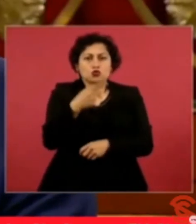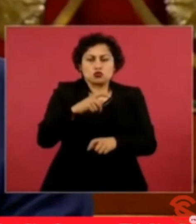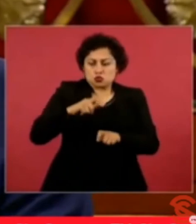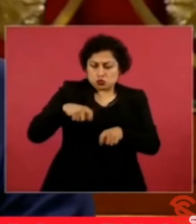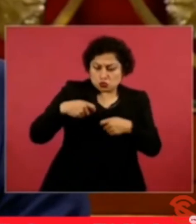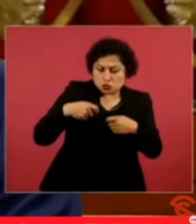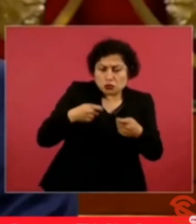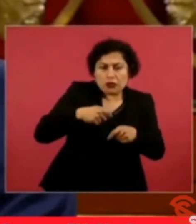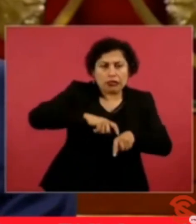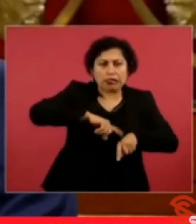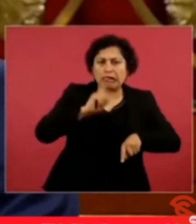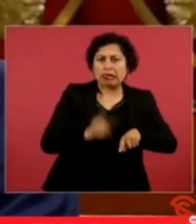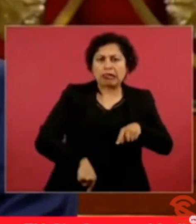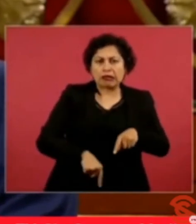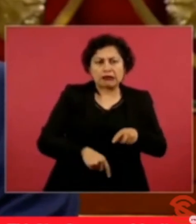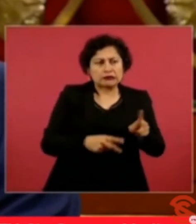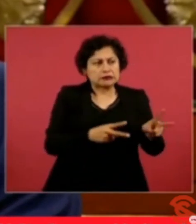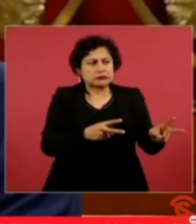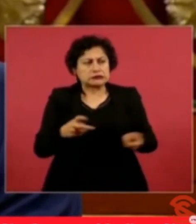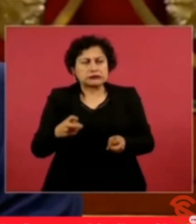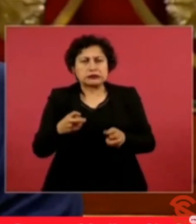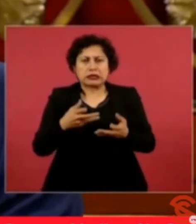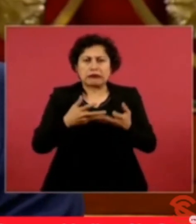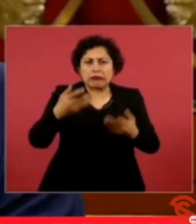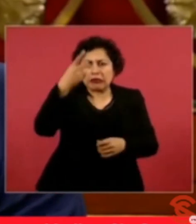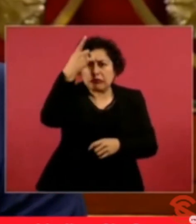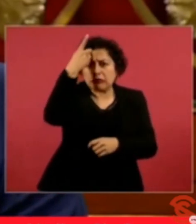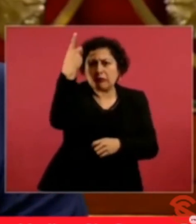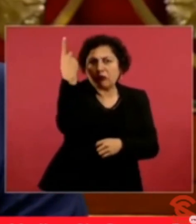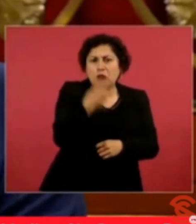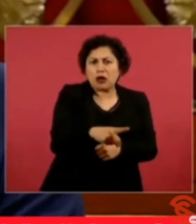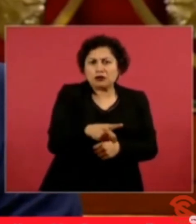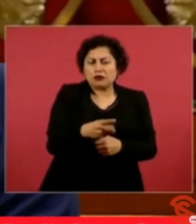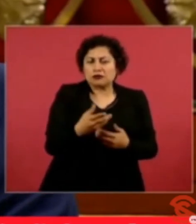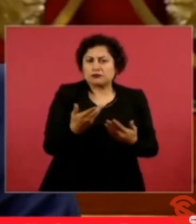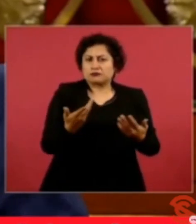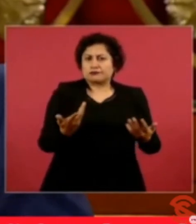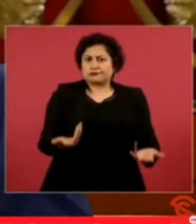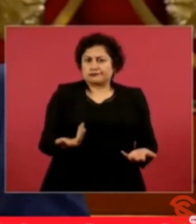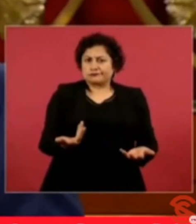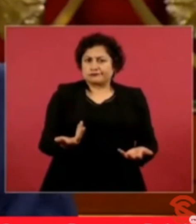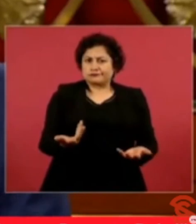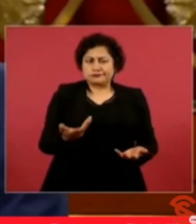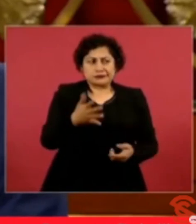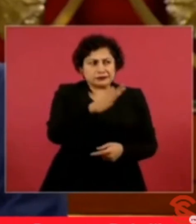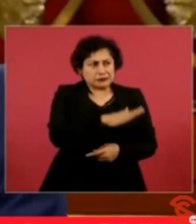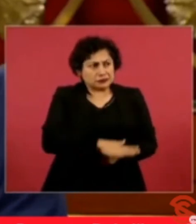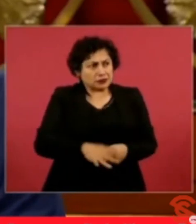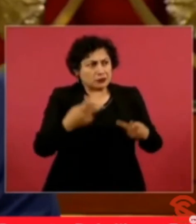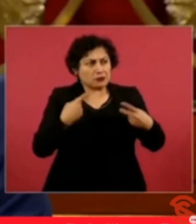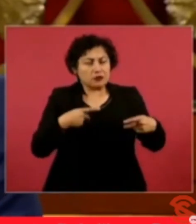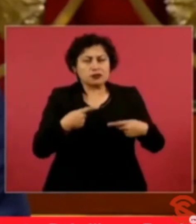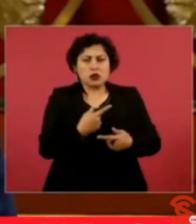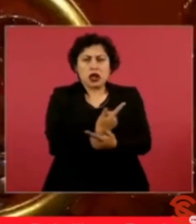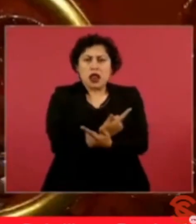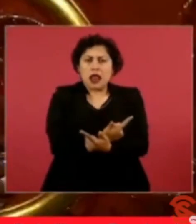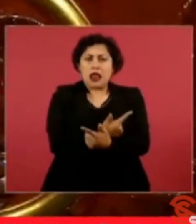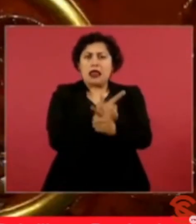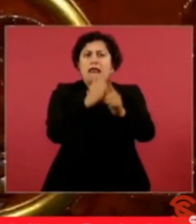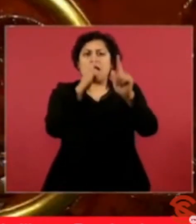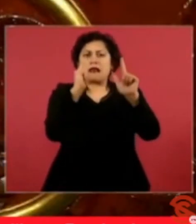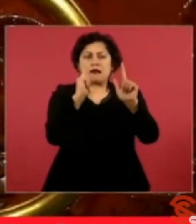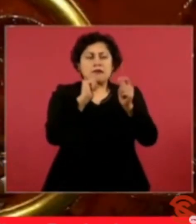propiedad, y vilmente de hombres libres convertirlos a la degradante